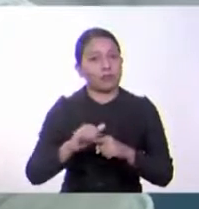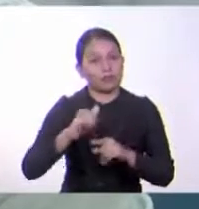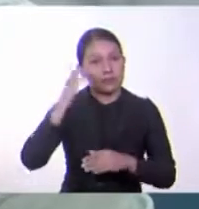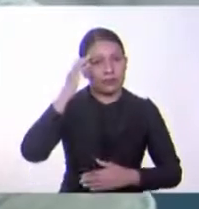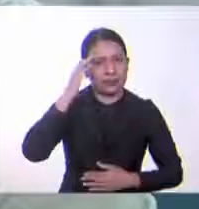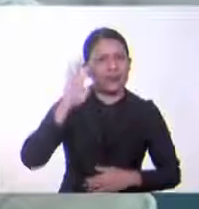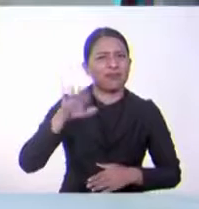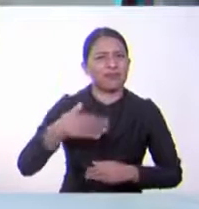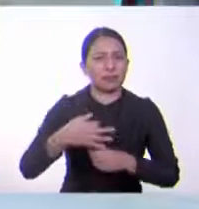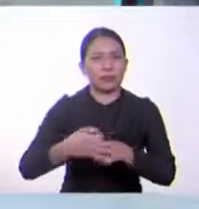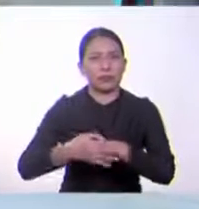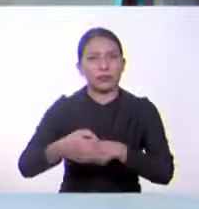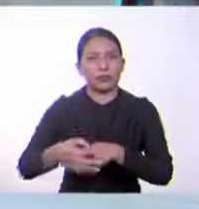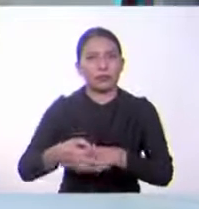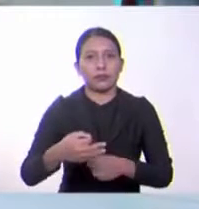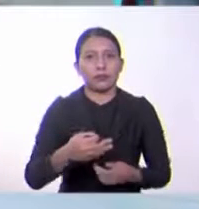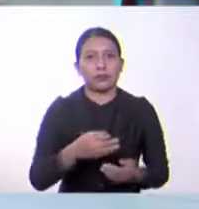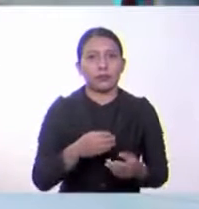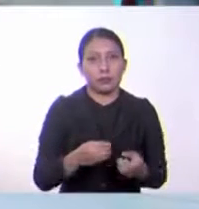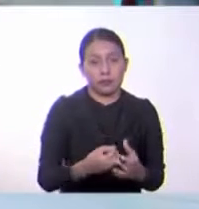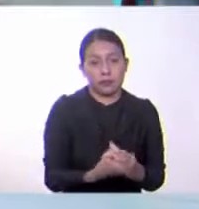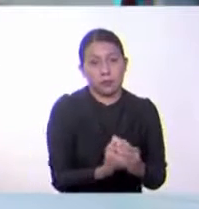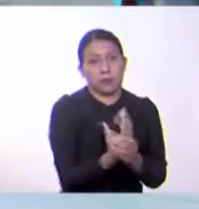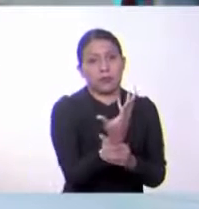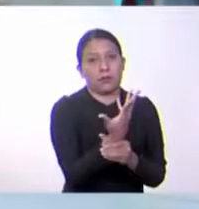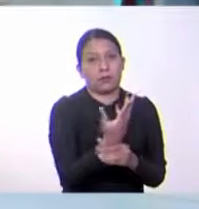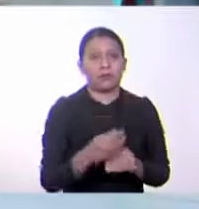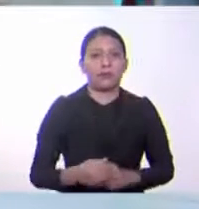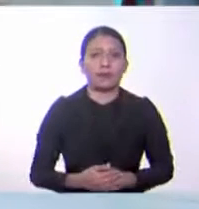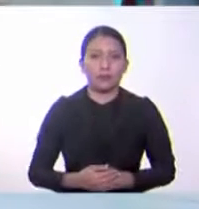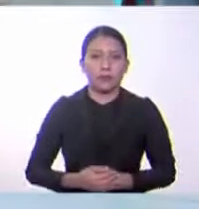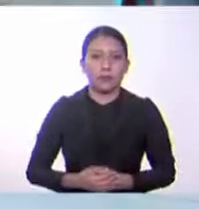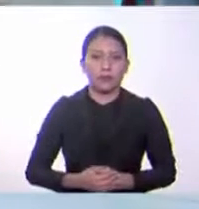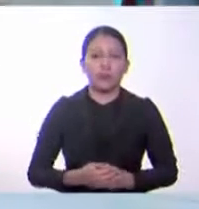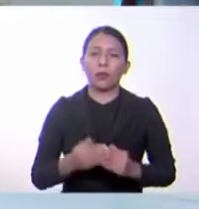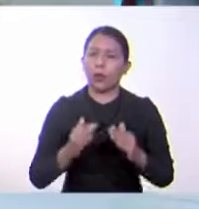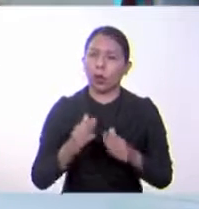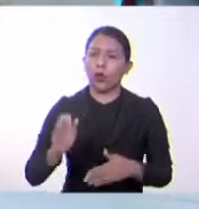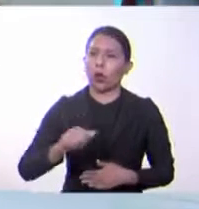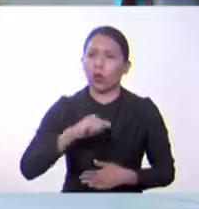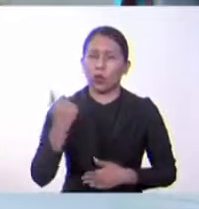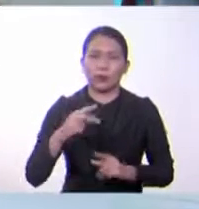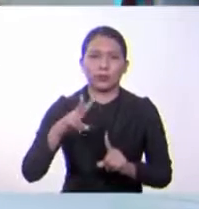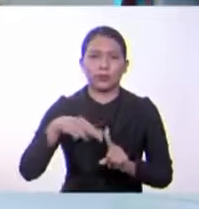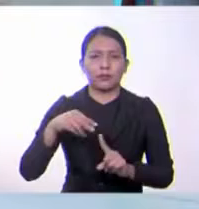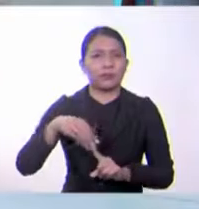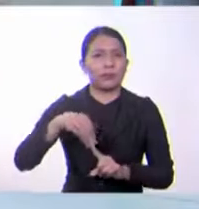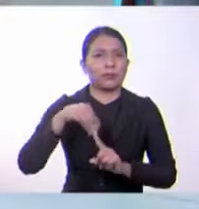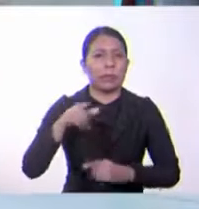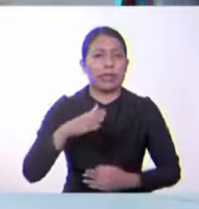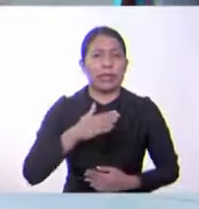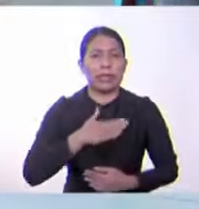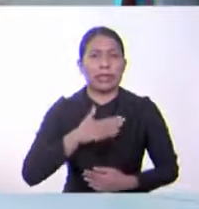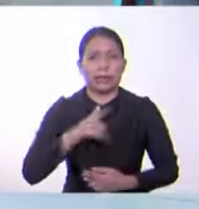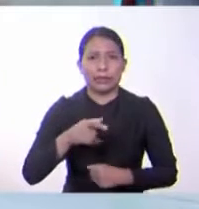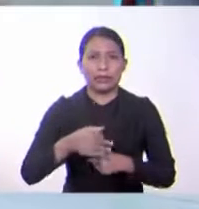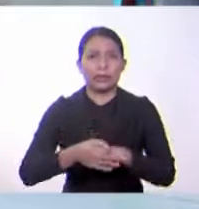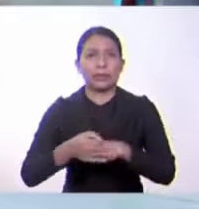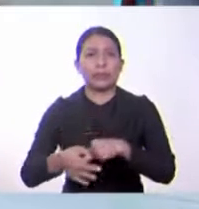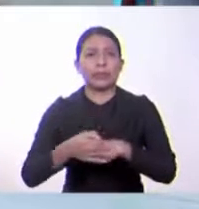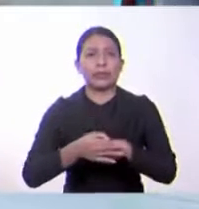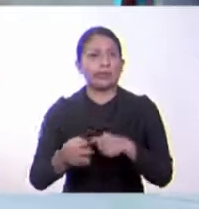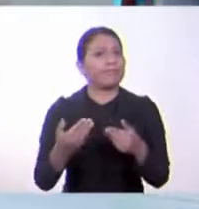venido viendo anteriormente. Pero ahora también vamos a ver otras características especiales que tienen estas células y que las